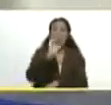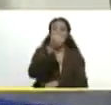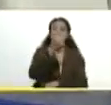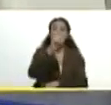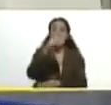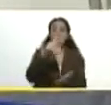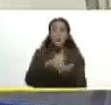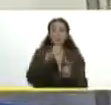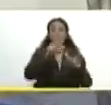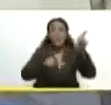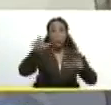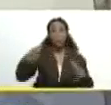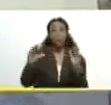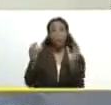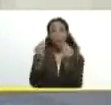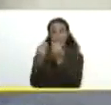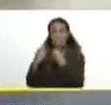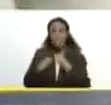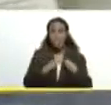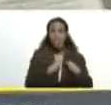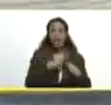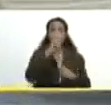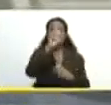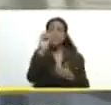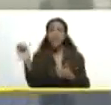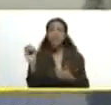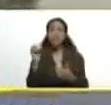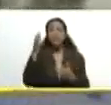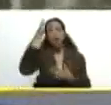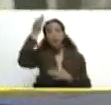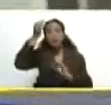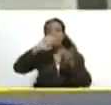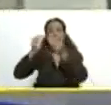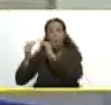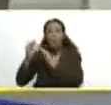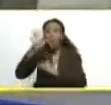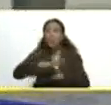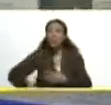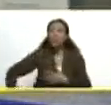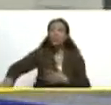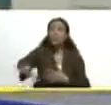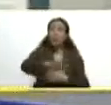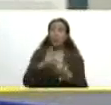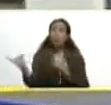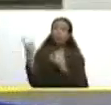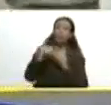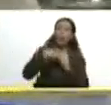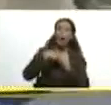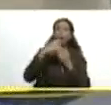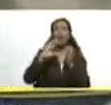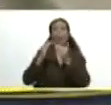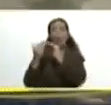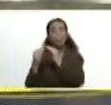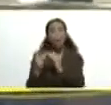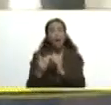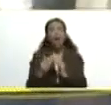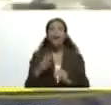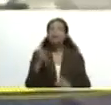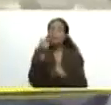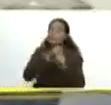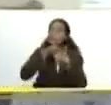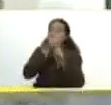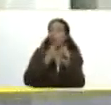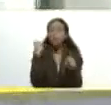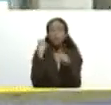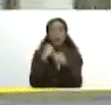12.000 personas y más de 20 consejos comunales que están adscritos a esta comunidad. En verdad seguimos venciendo,